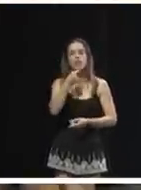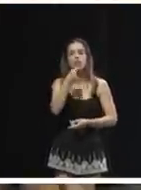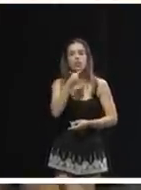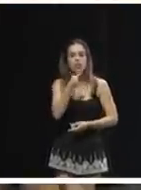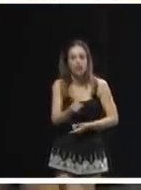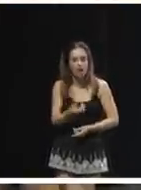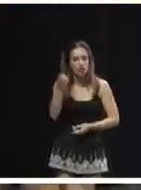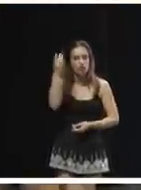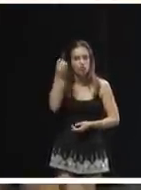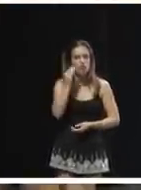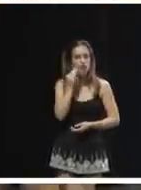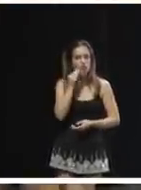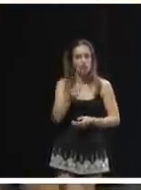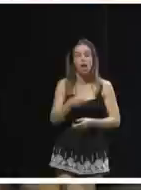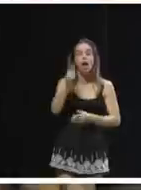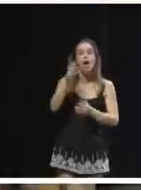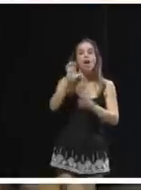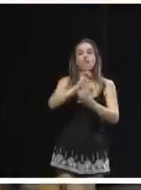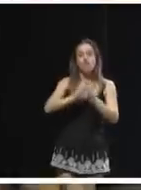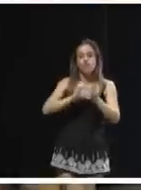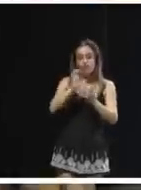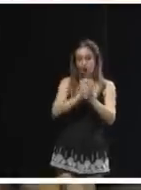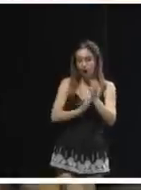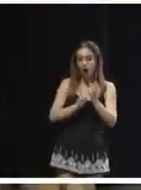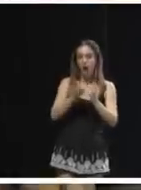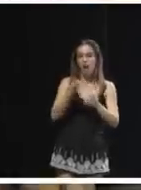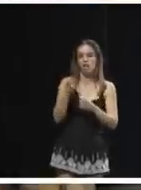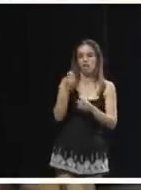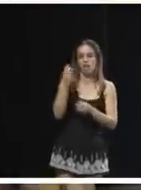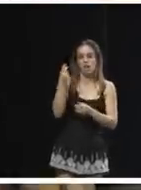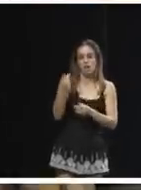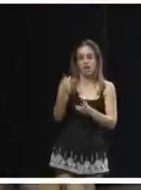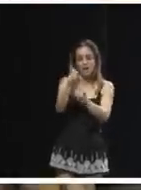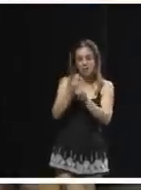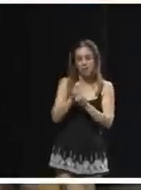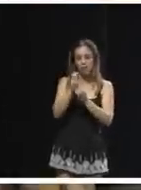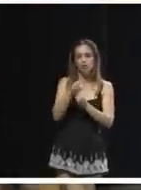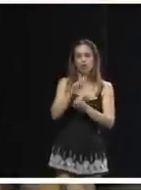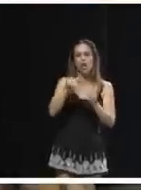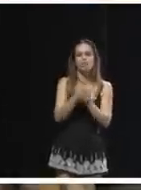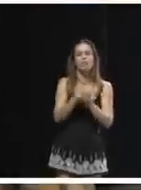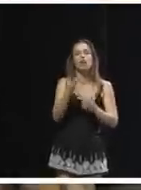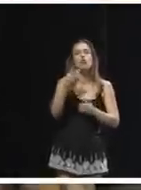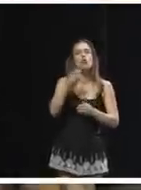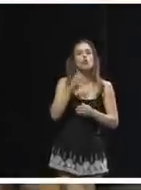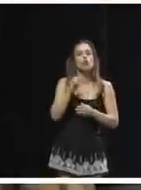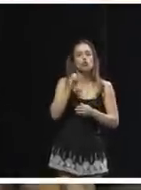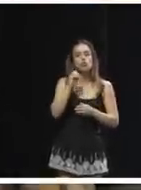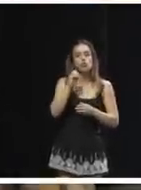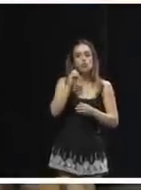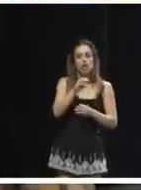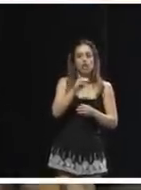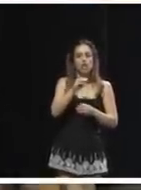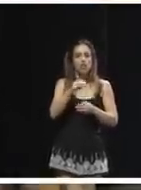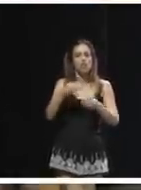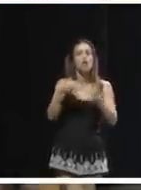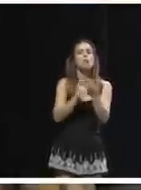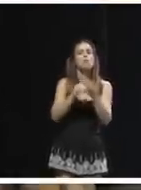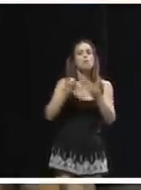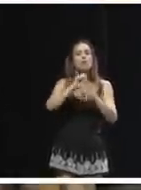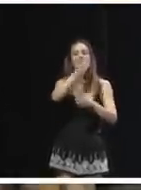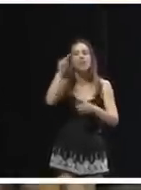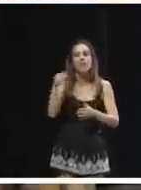las rentas salariales hasta 40.000 euros. Eso no aparece en su programa electoral. Los únicos que hemos bajado